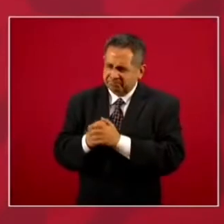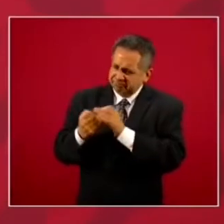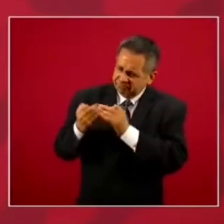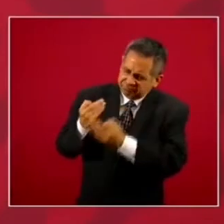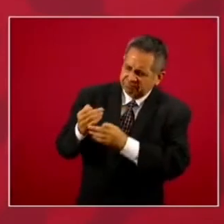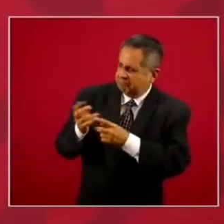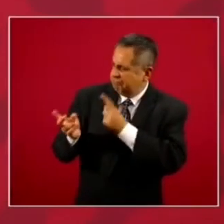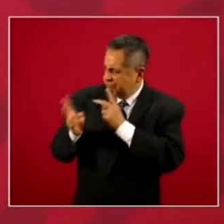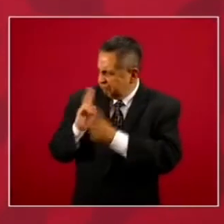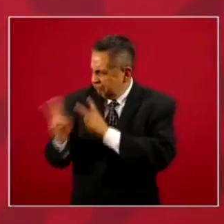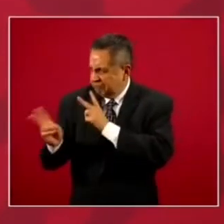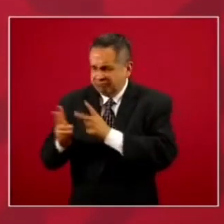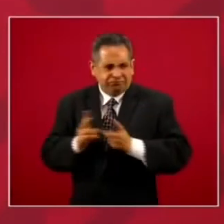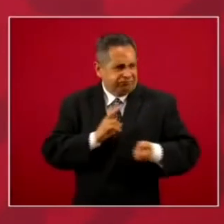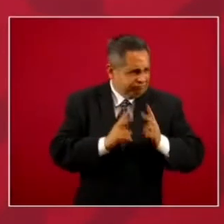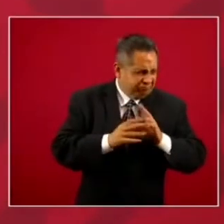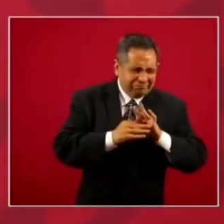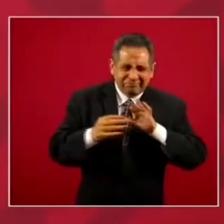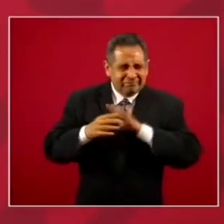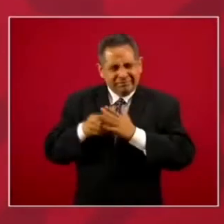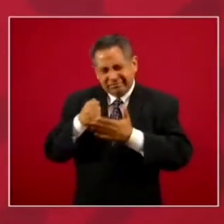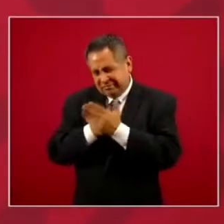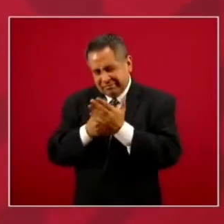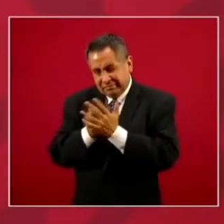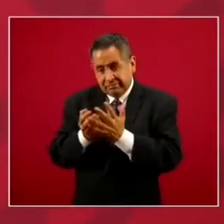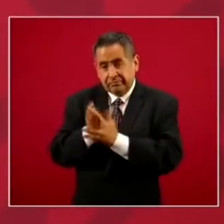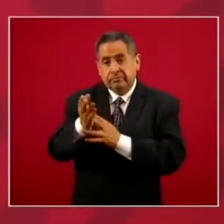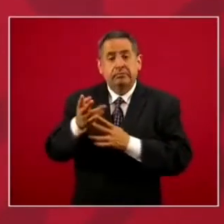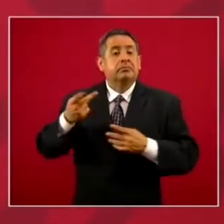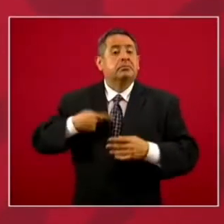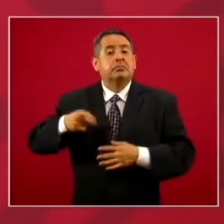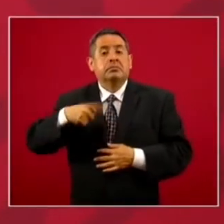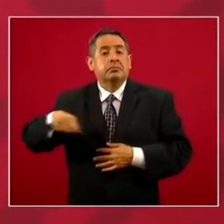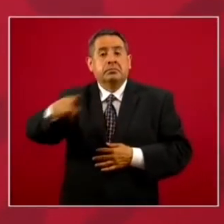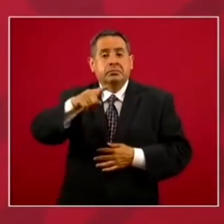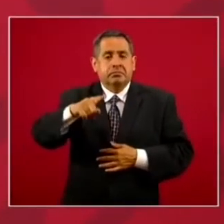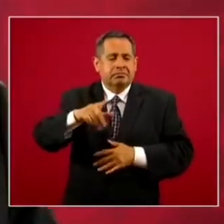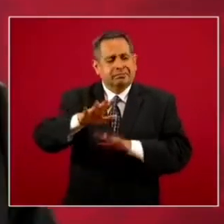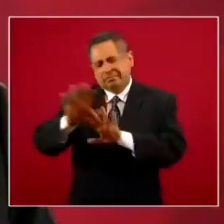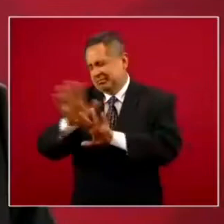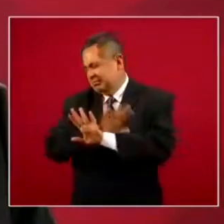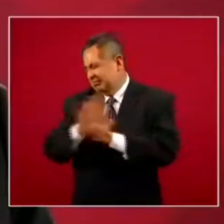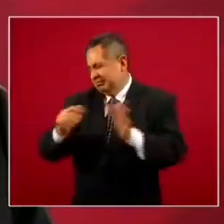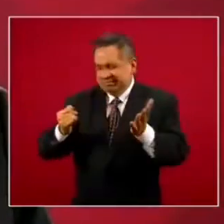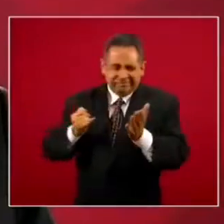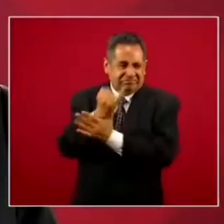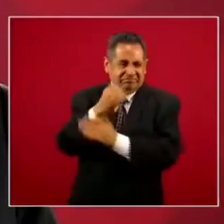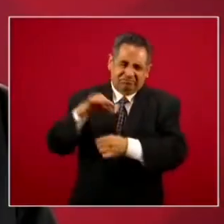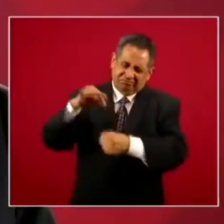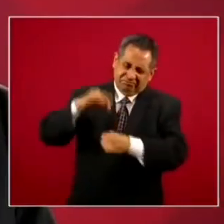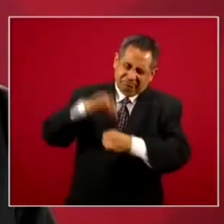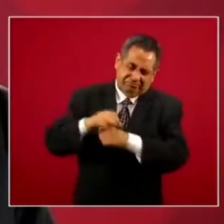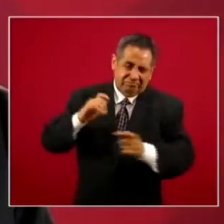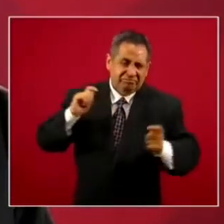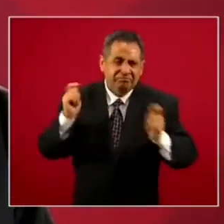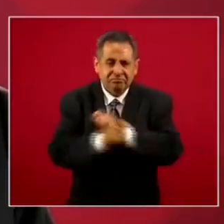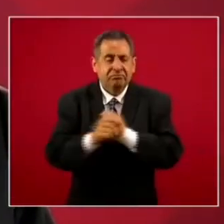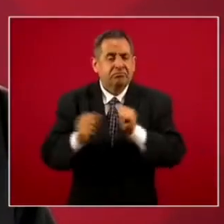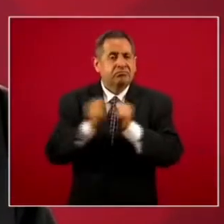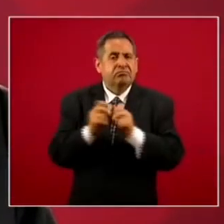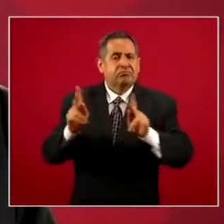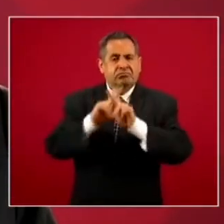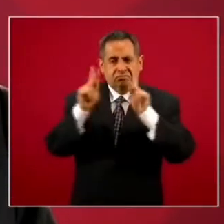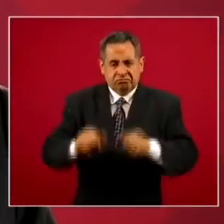enfrentar todo eso hasta que la gente dijo, vámonos al cambio, y sí se puede por la vía